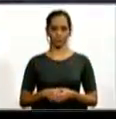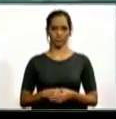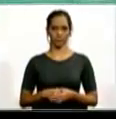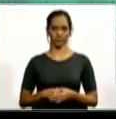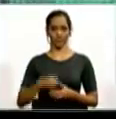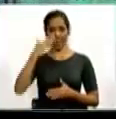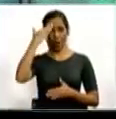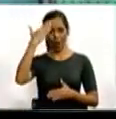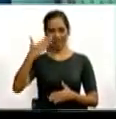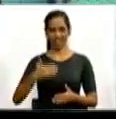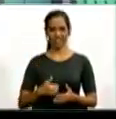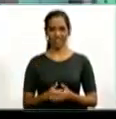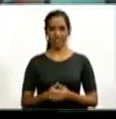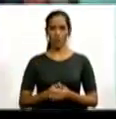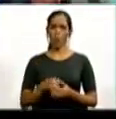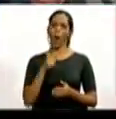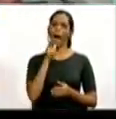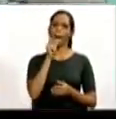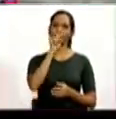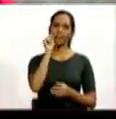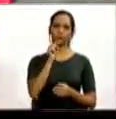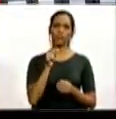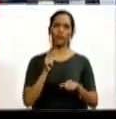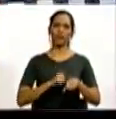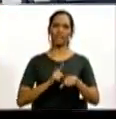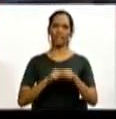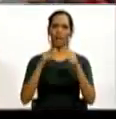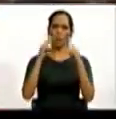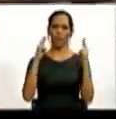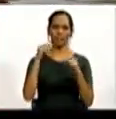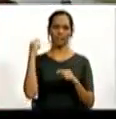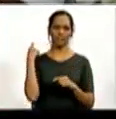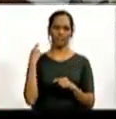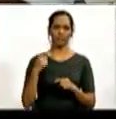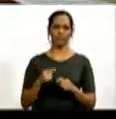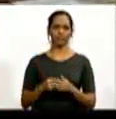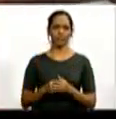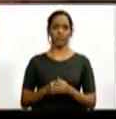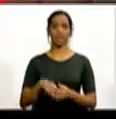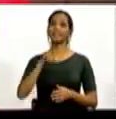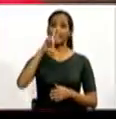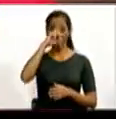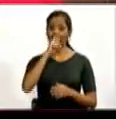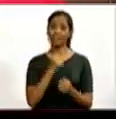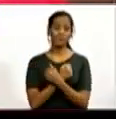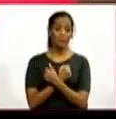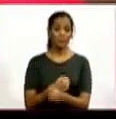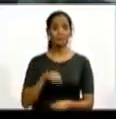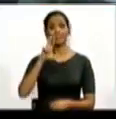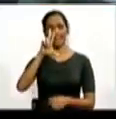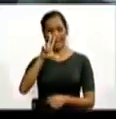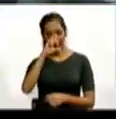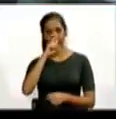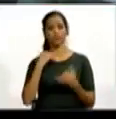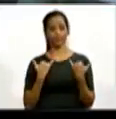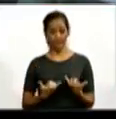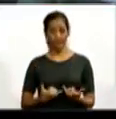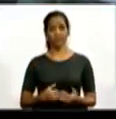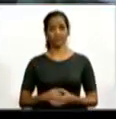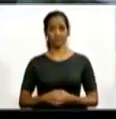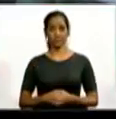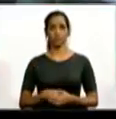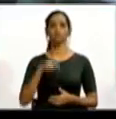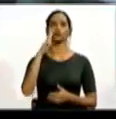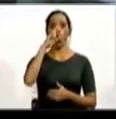Hola. Ella, una pregunta. ¿Cuánto tiempo tiene ese puente así? Ay, tiene 3 años, mi amor. ¿Cuántos años? 3 años ya. Ya tiene